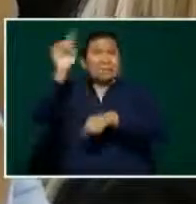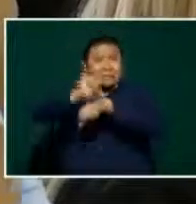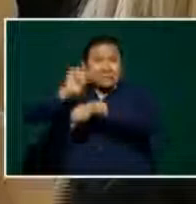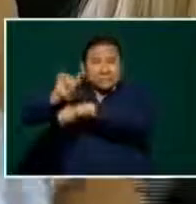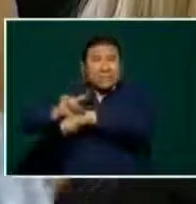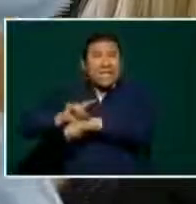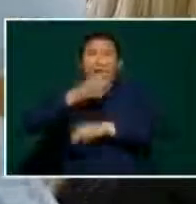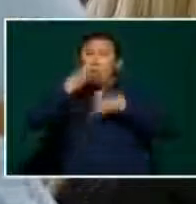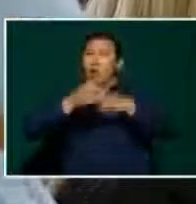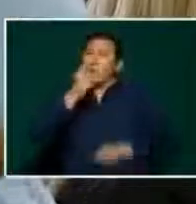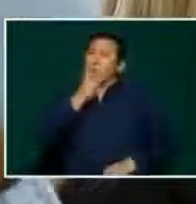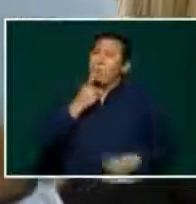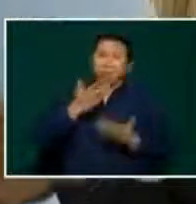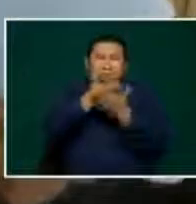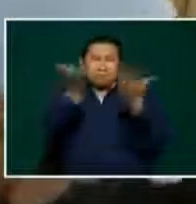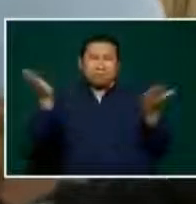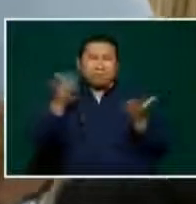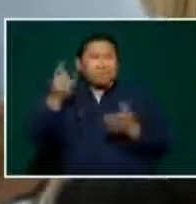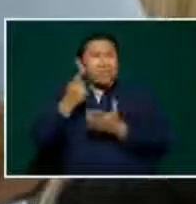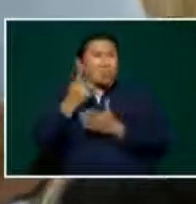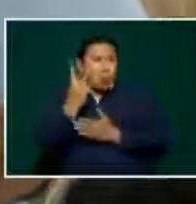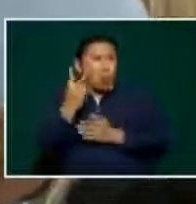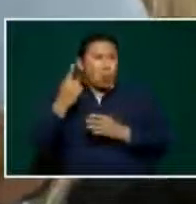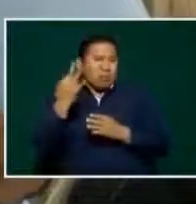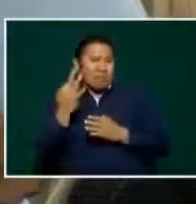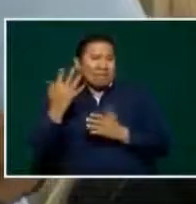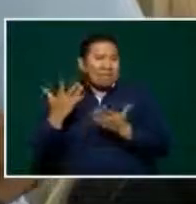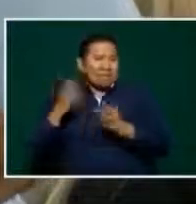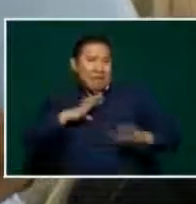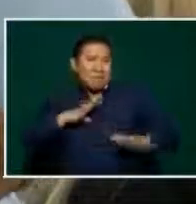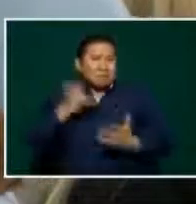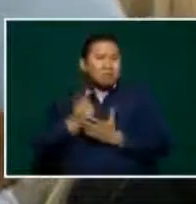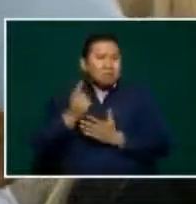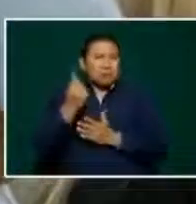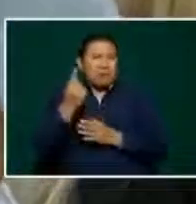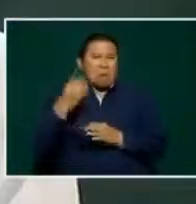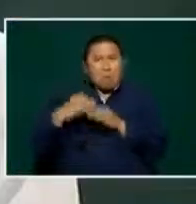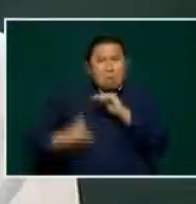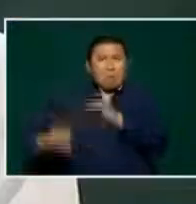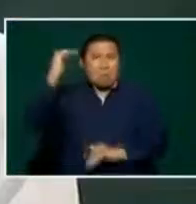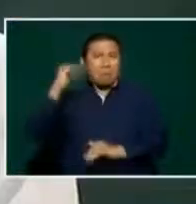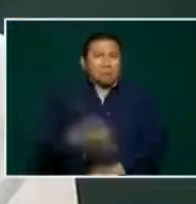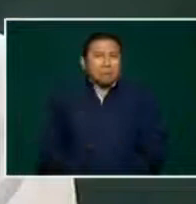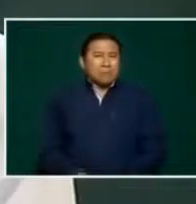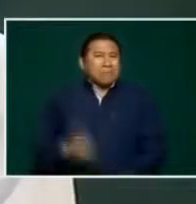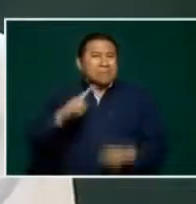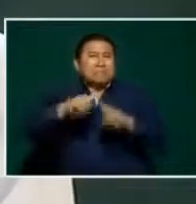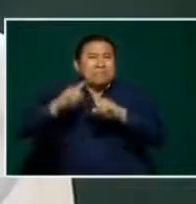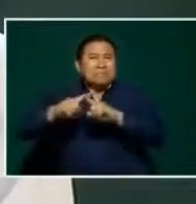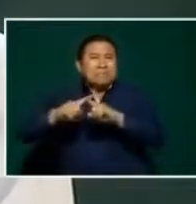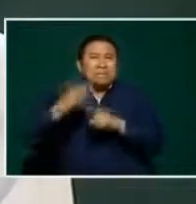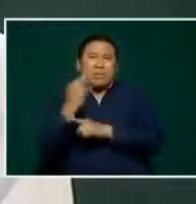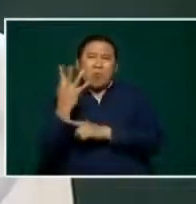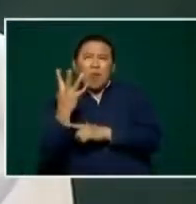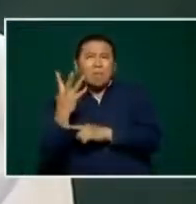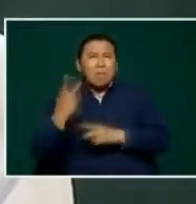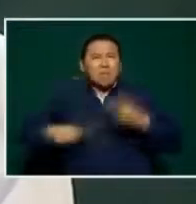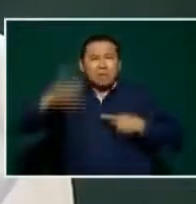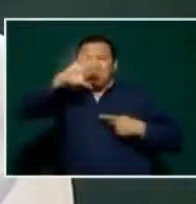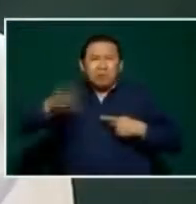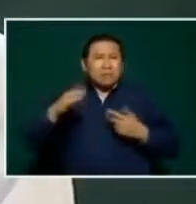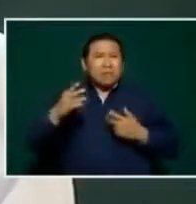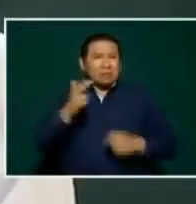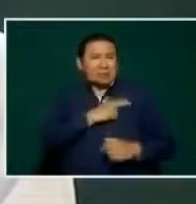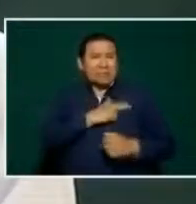la nota roja tenemos más de dos a veces alcanzamos hasta el pico de ejecutados de tres hasta cuatro con